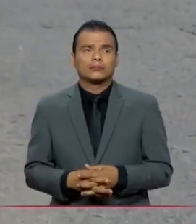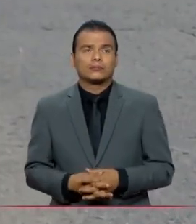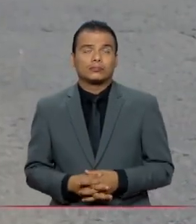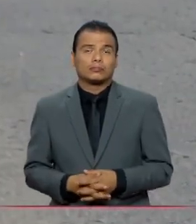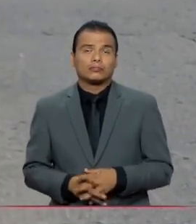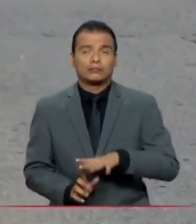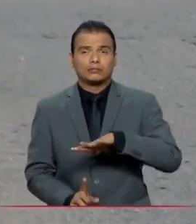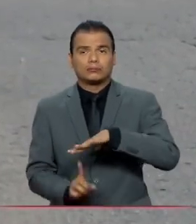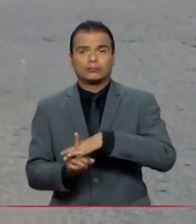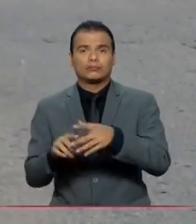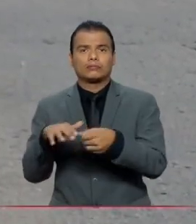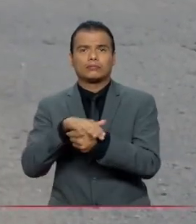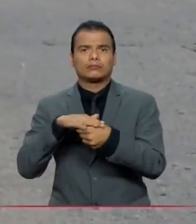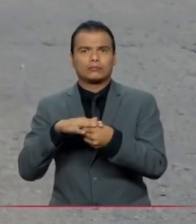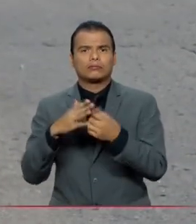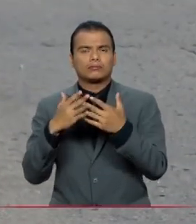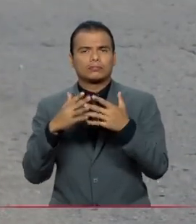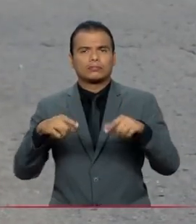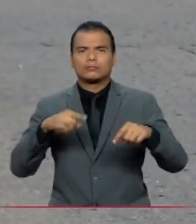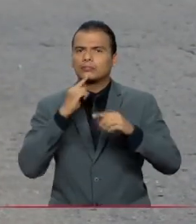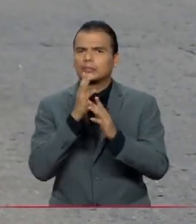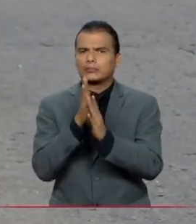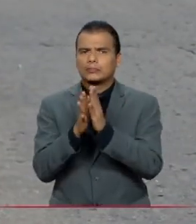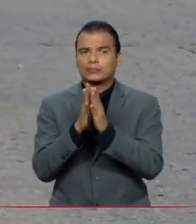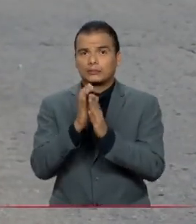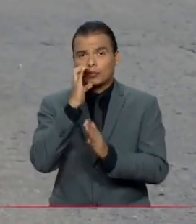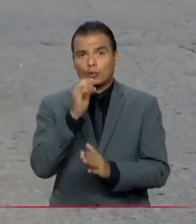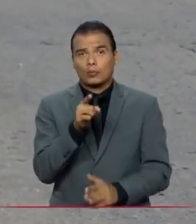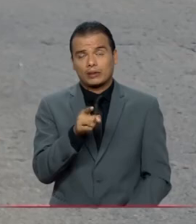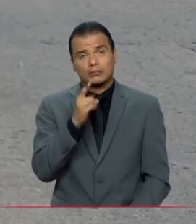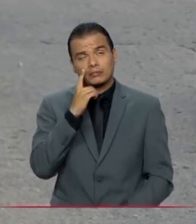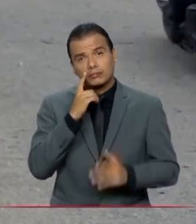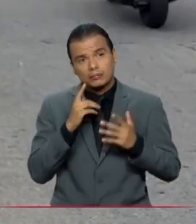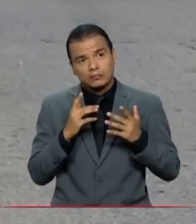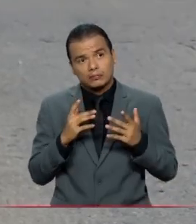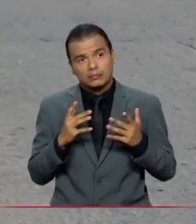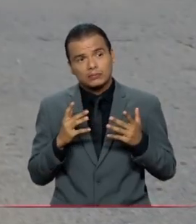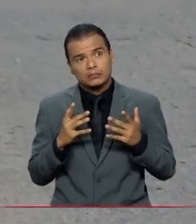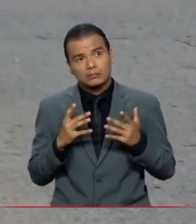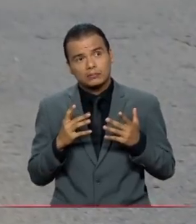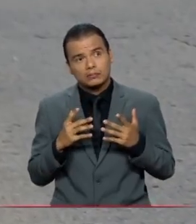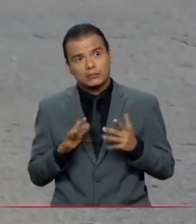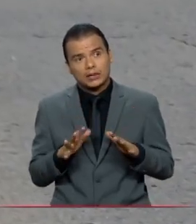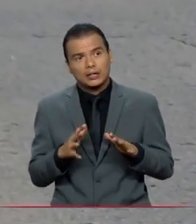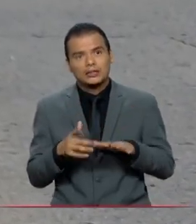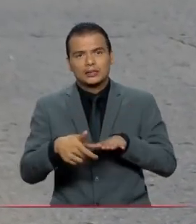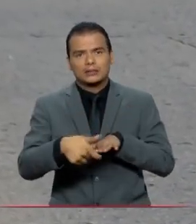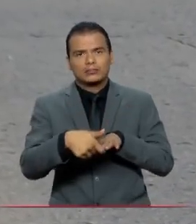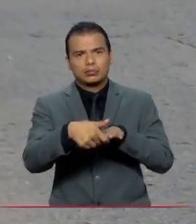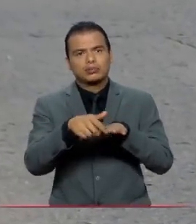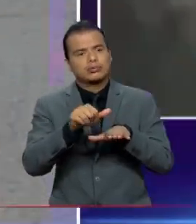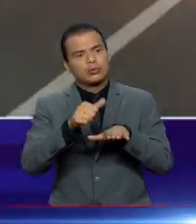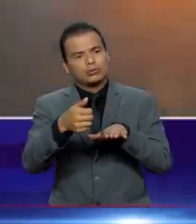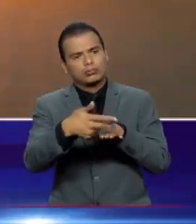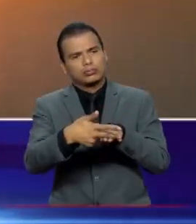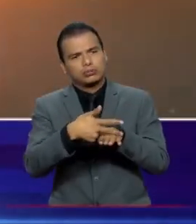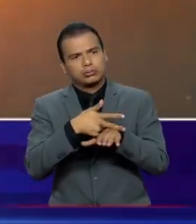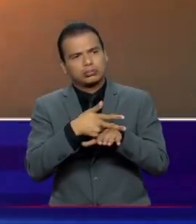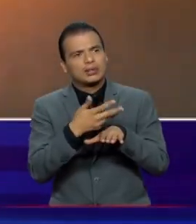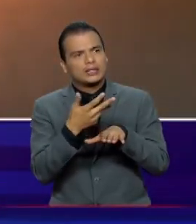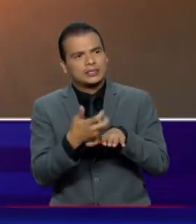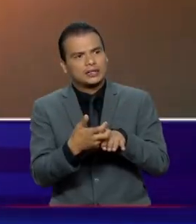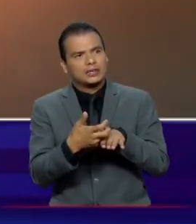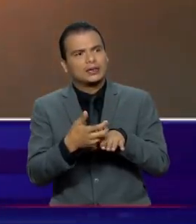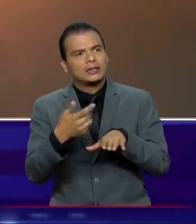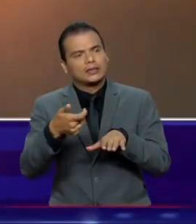Frente a este suceso, las autoridades también agregaron que el hombre, al parecer, se habría montado a la grúa donde estaban otras motocicletas y habría